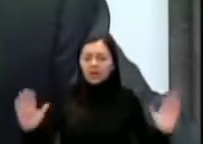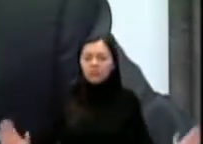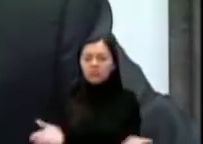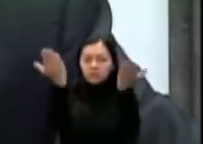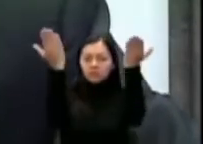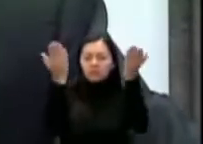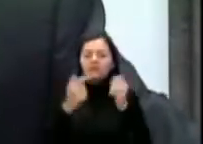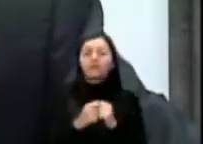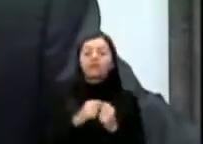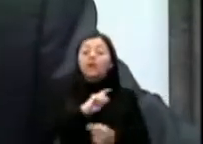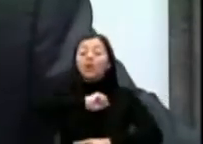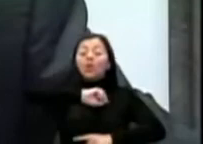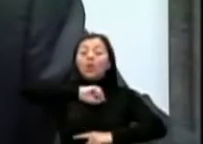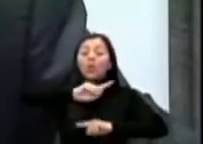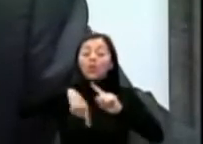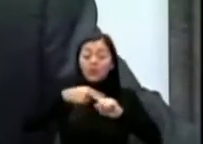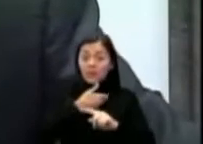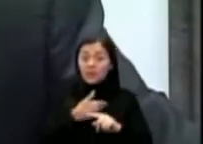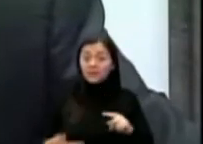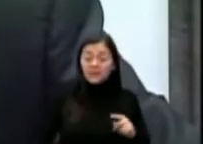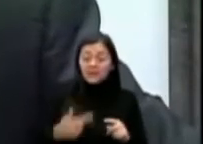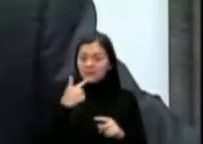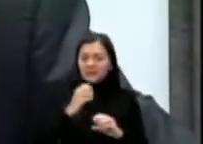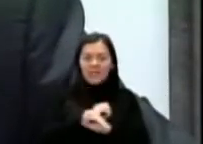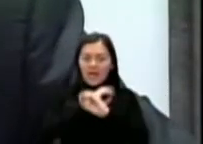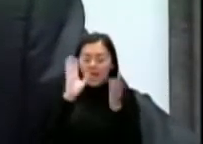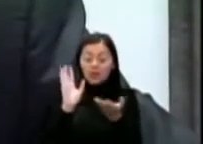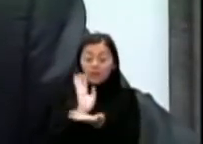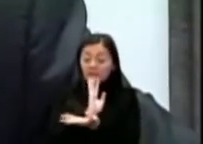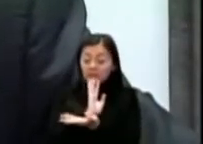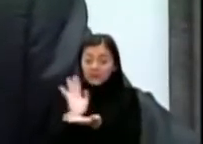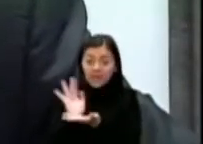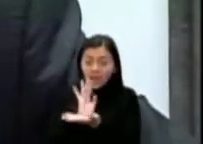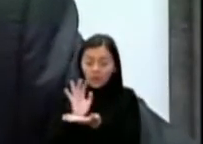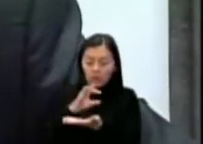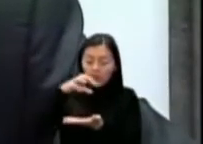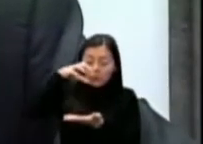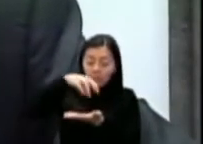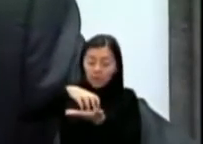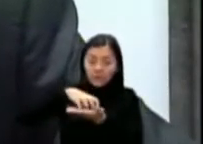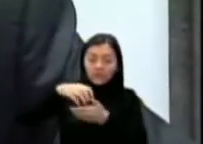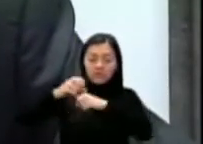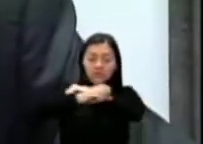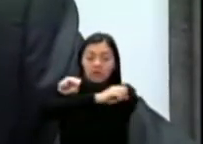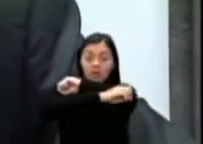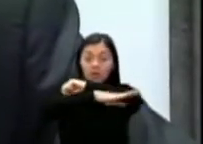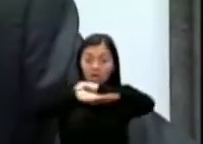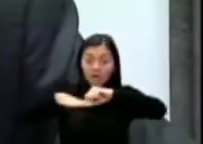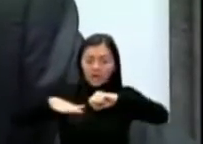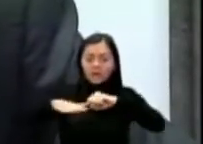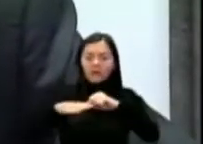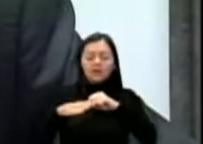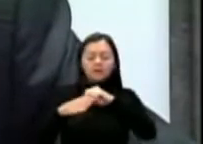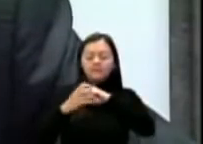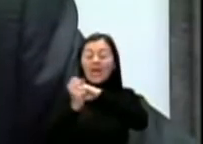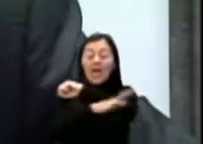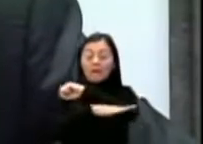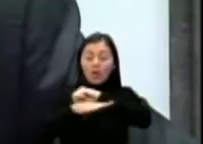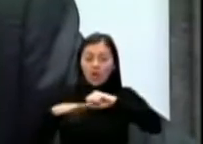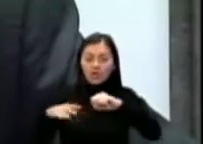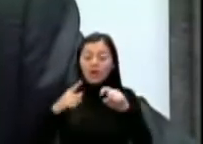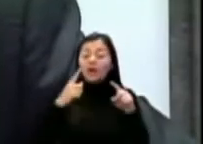que no se erradique la pobreza en esas nuevas operaciones mineras que se están desarrollando en provincias amazónicas